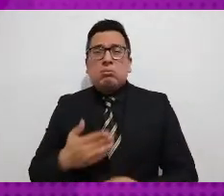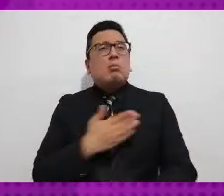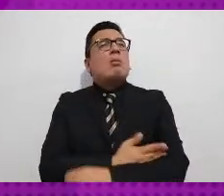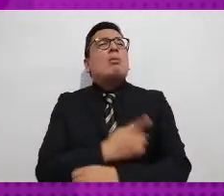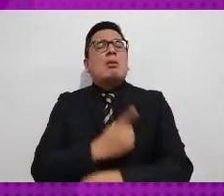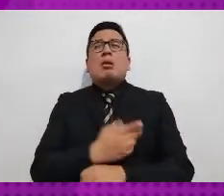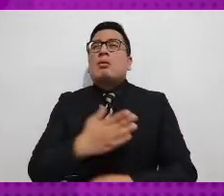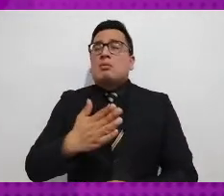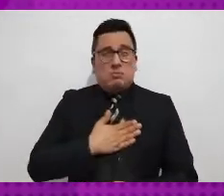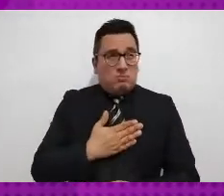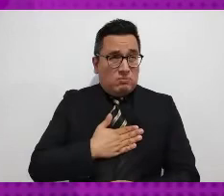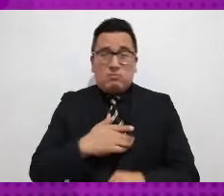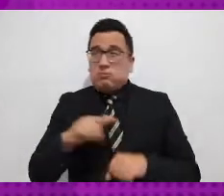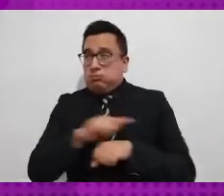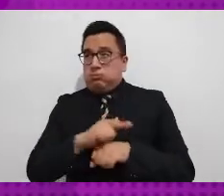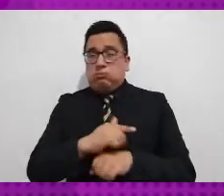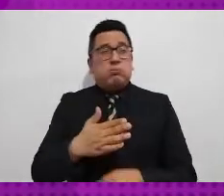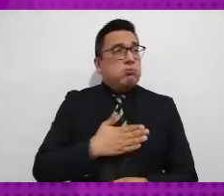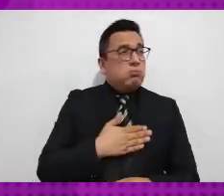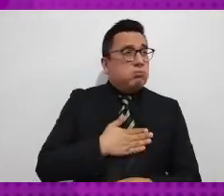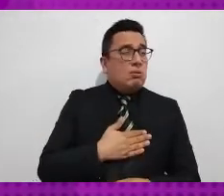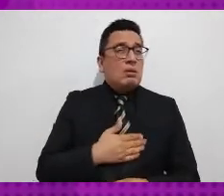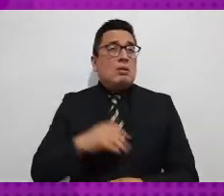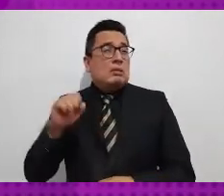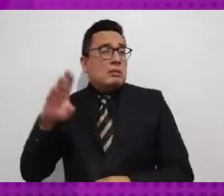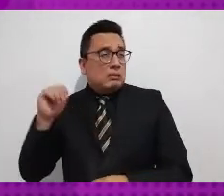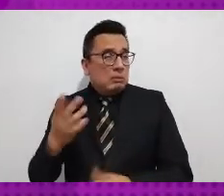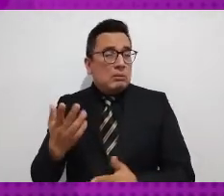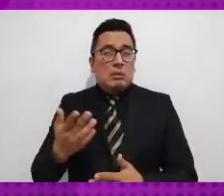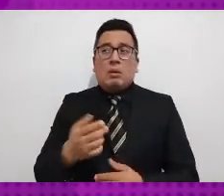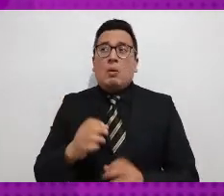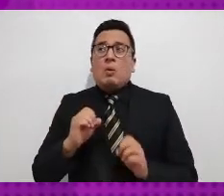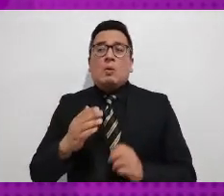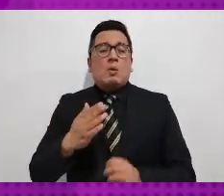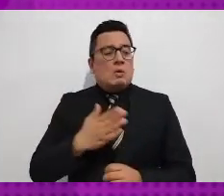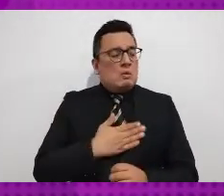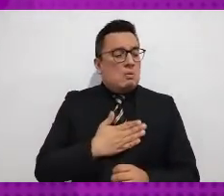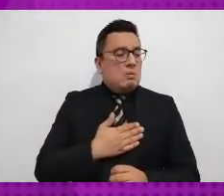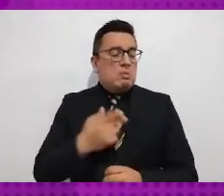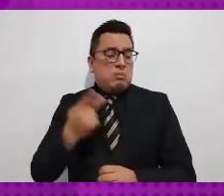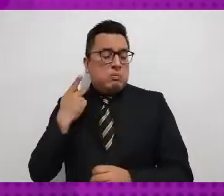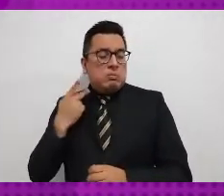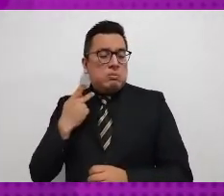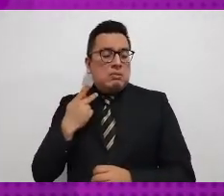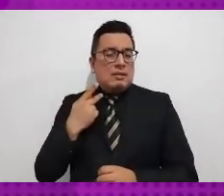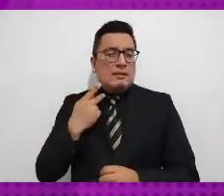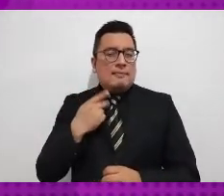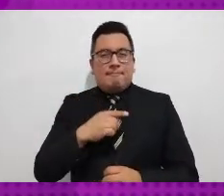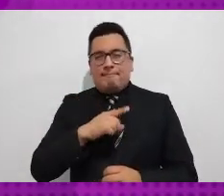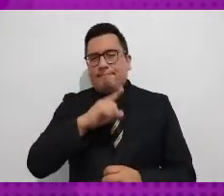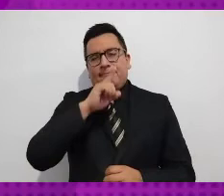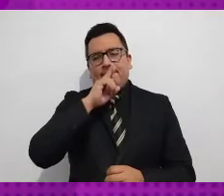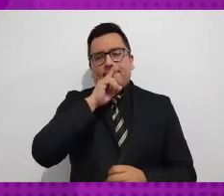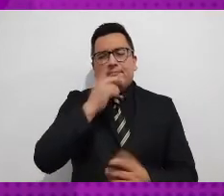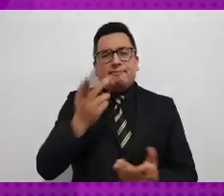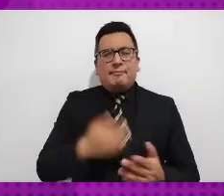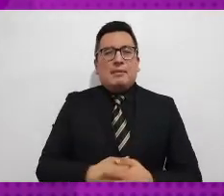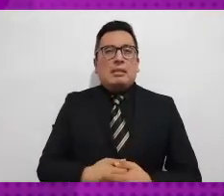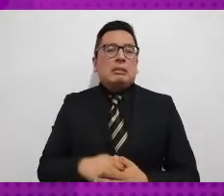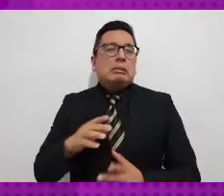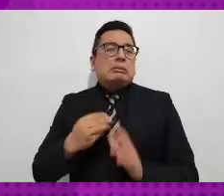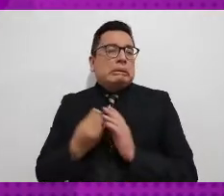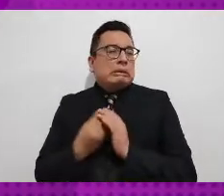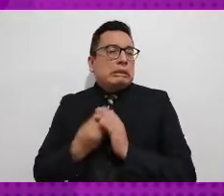han asumido su orientación, han asumido su expresión de género y han participado en política. ¿Por qué? Porque la